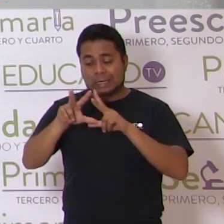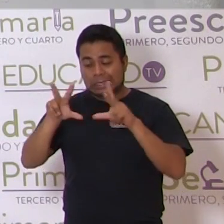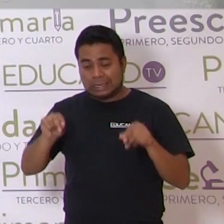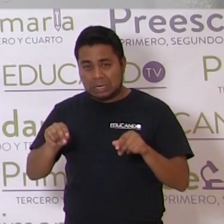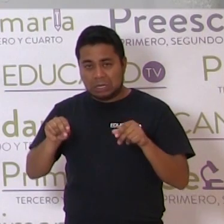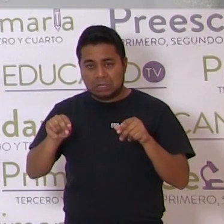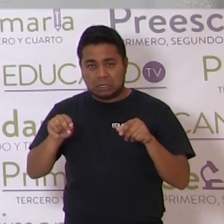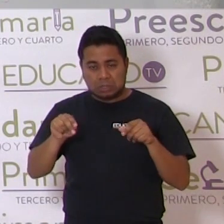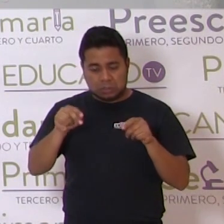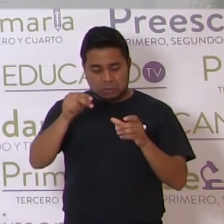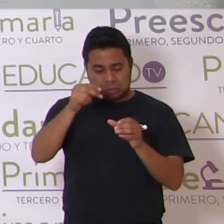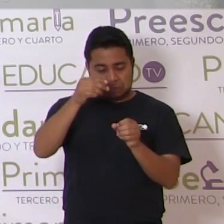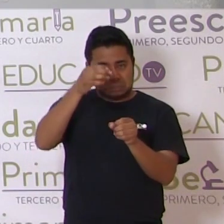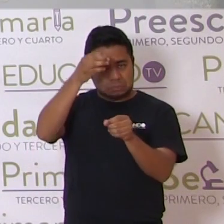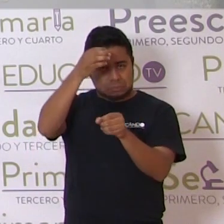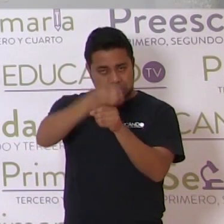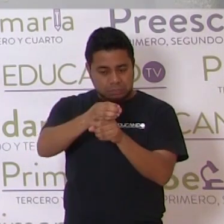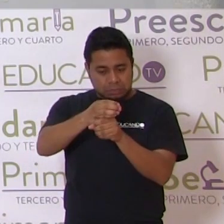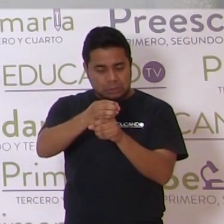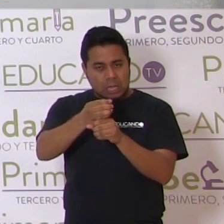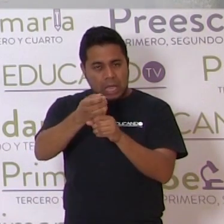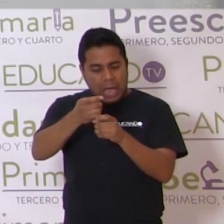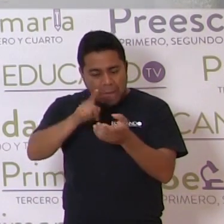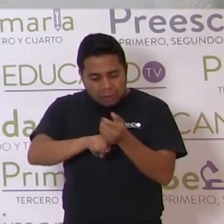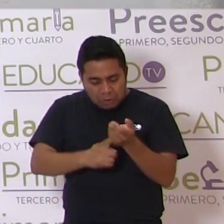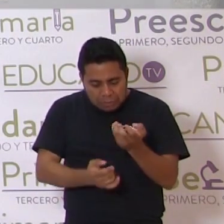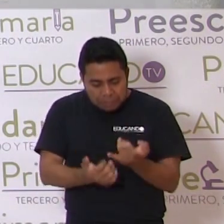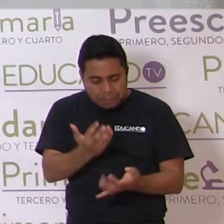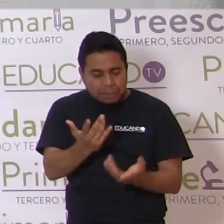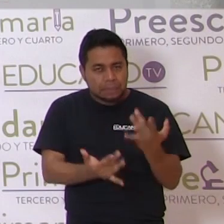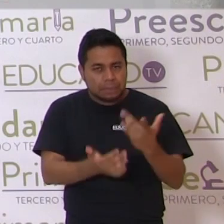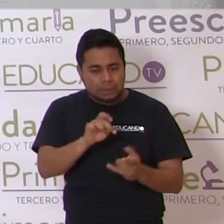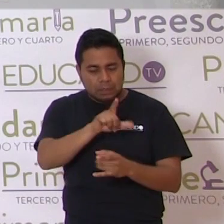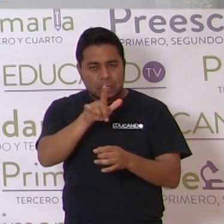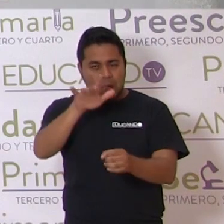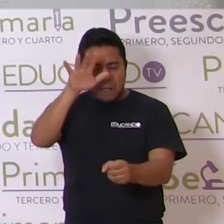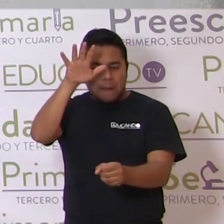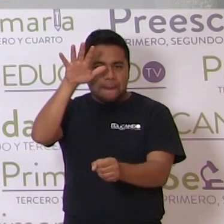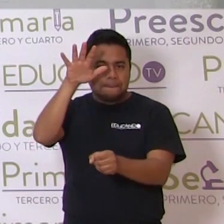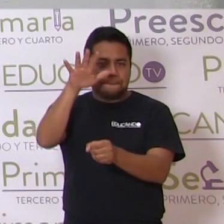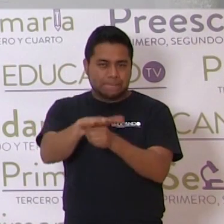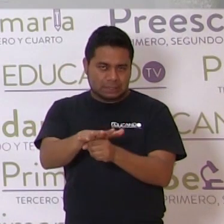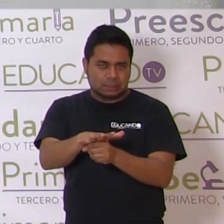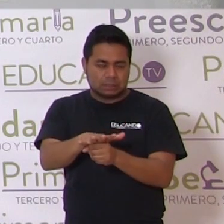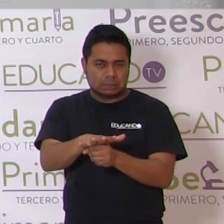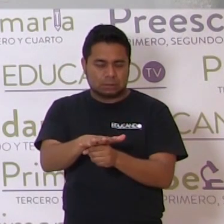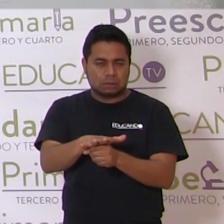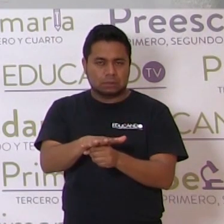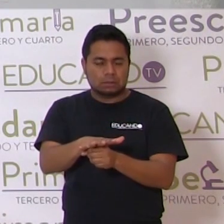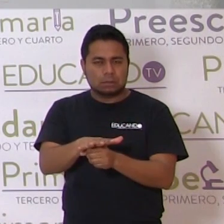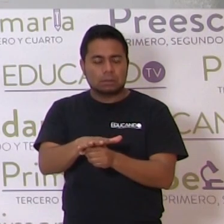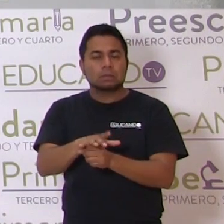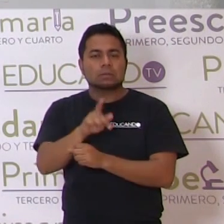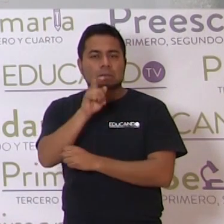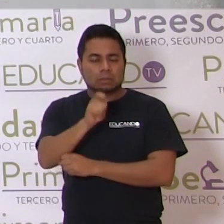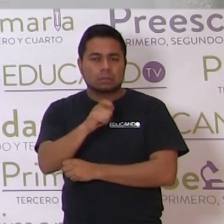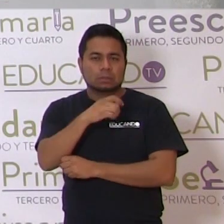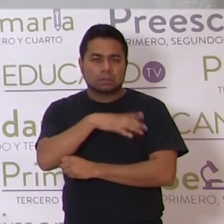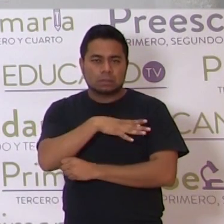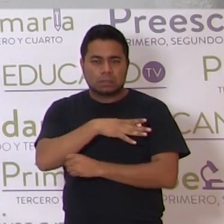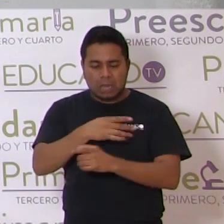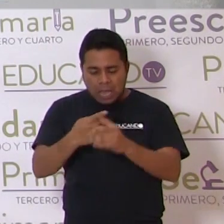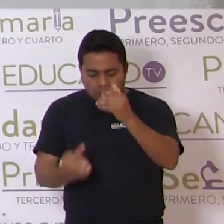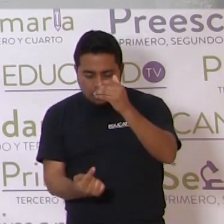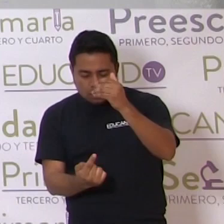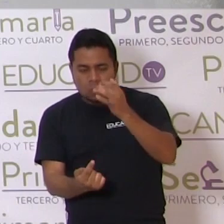un mechero debajo. Luego hay que colocar un tapón en la boca del matraz y colocar un mechero